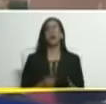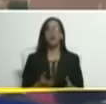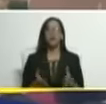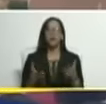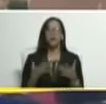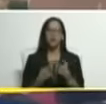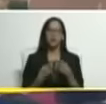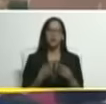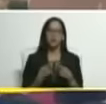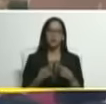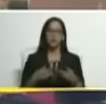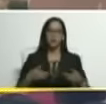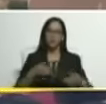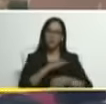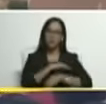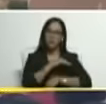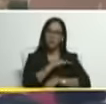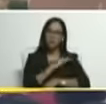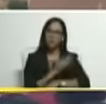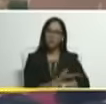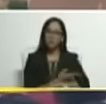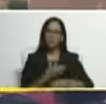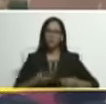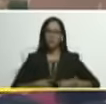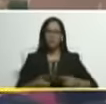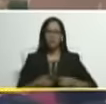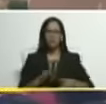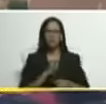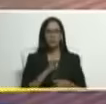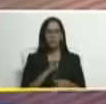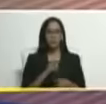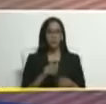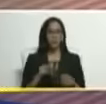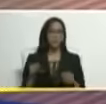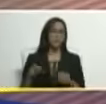Quizás la velocidad no sea tan fuerte todavía,